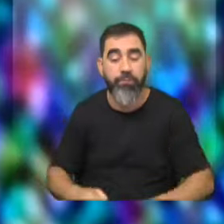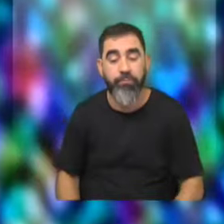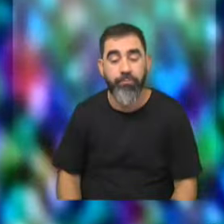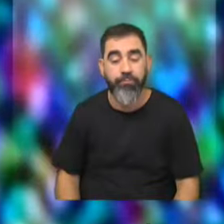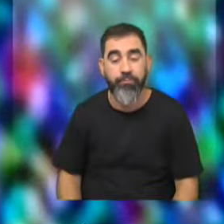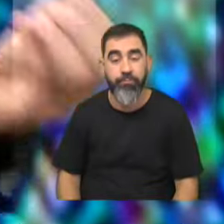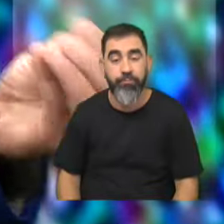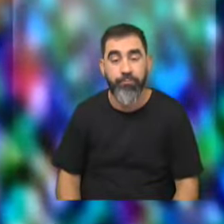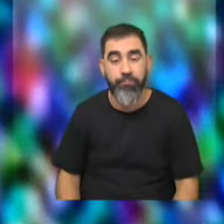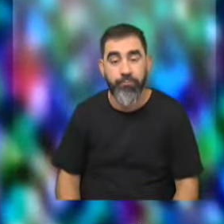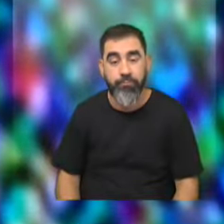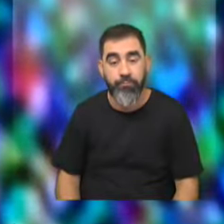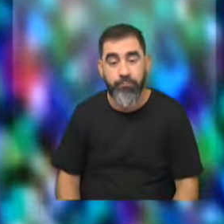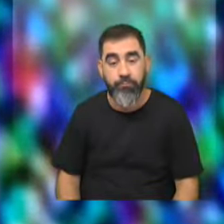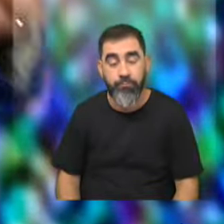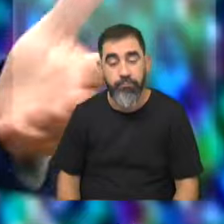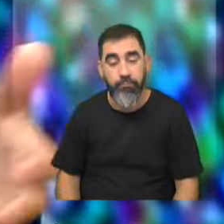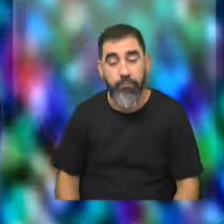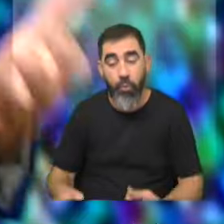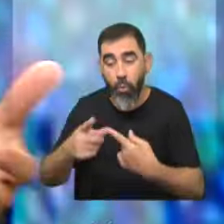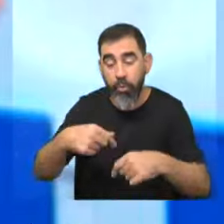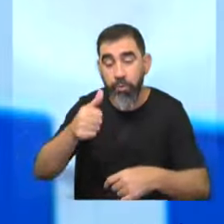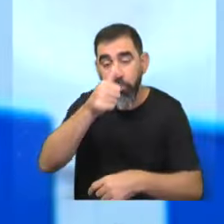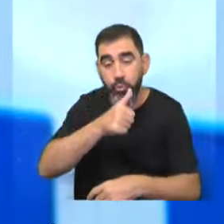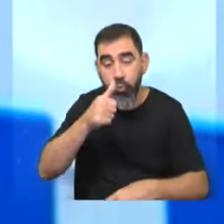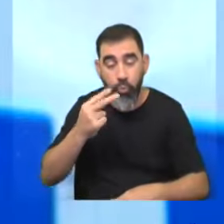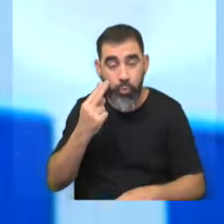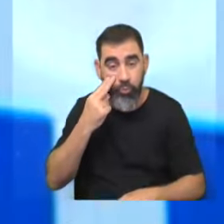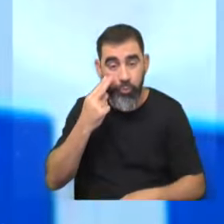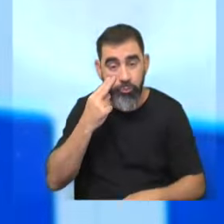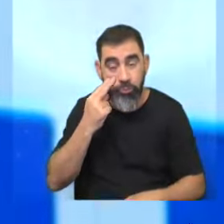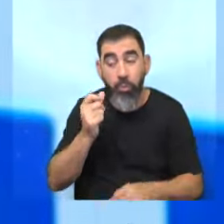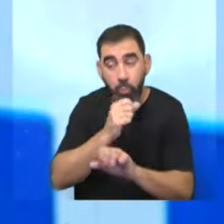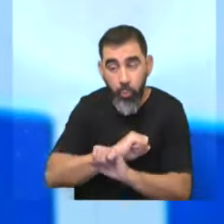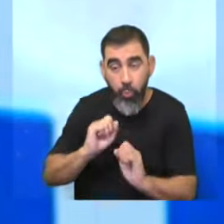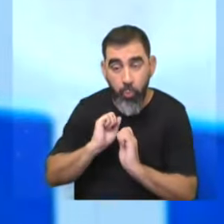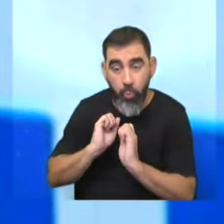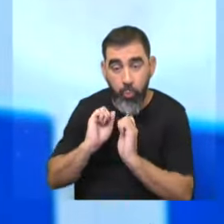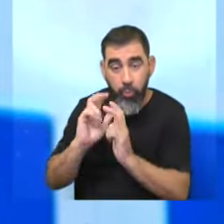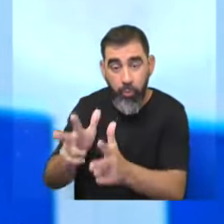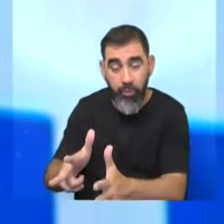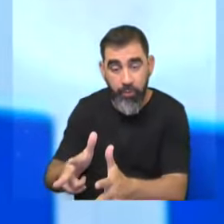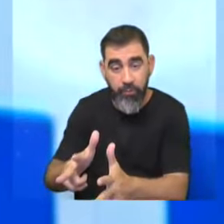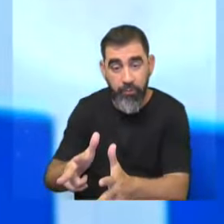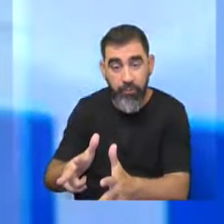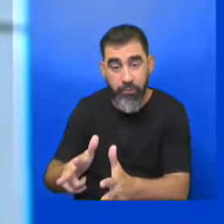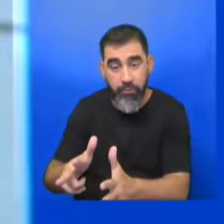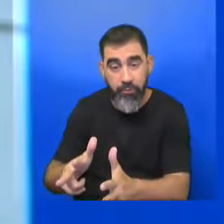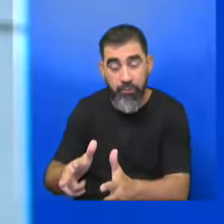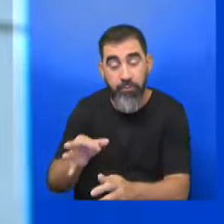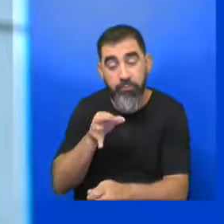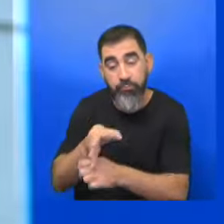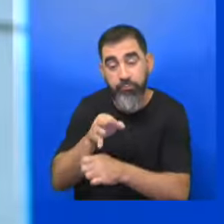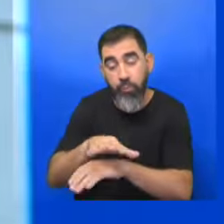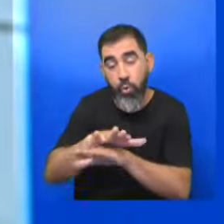buenísimo porque es bien trasladado, ¿no? O sea, ustedes están resolviendo problemas y vos podés trasladar eso a lo que va a ser, bueno, la enseñanza que van a